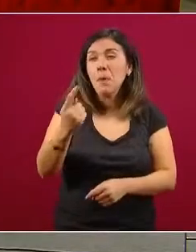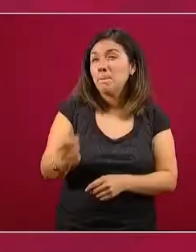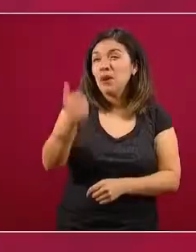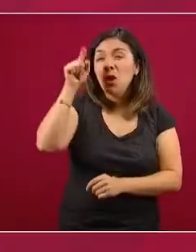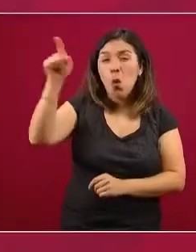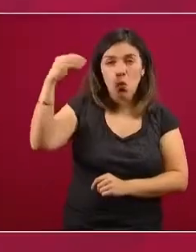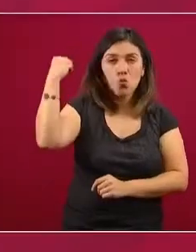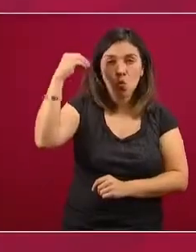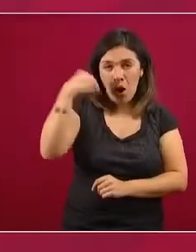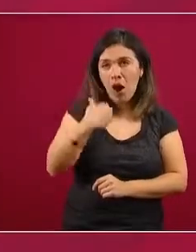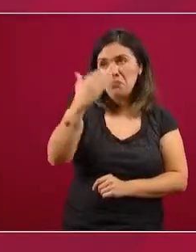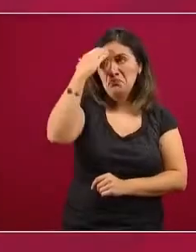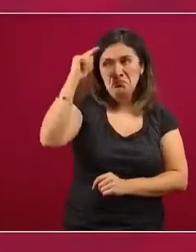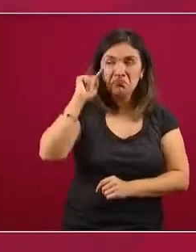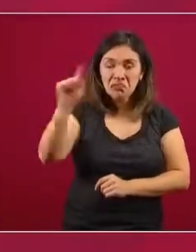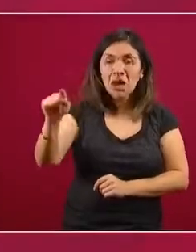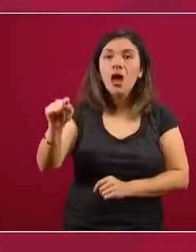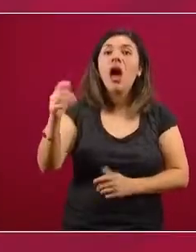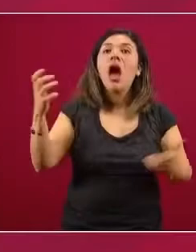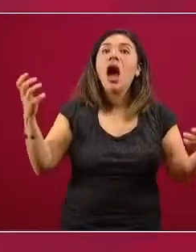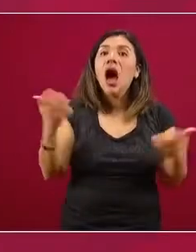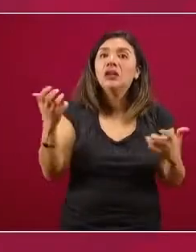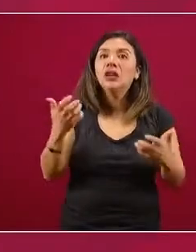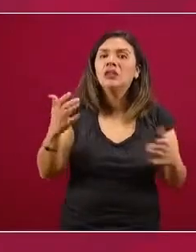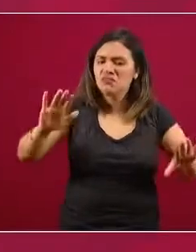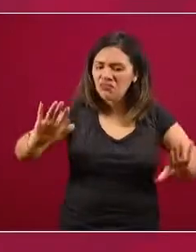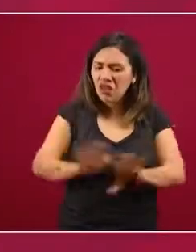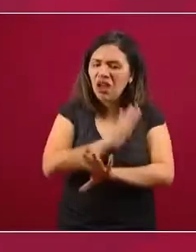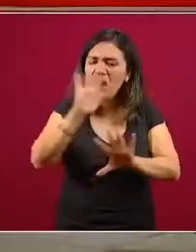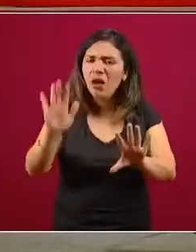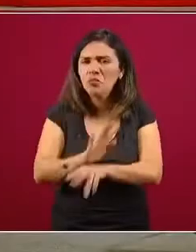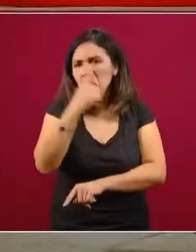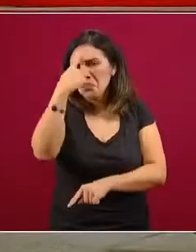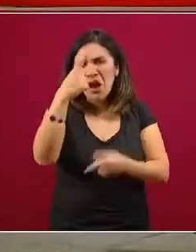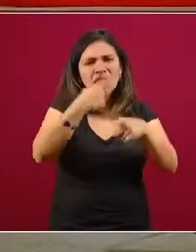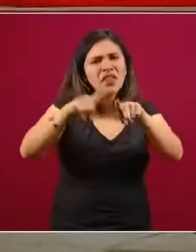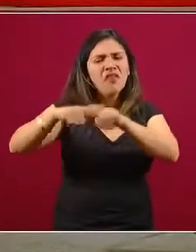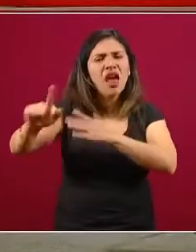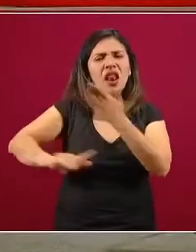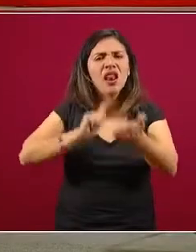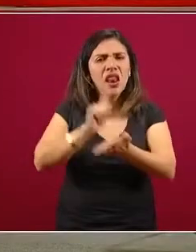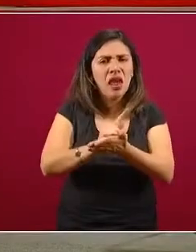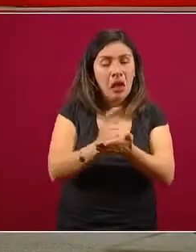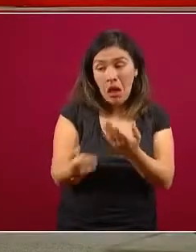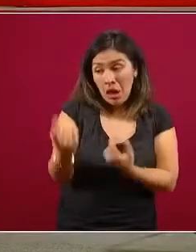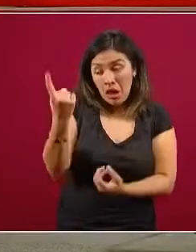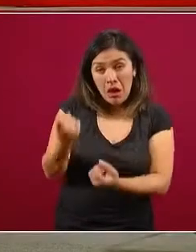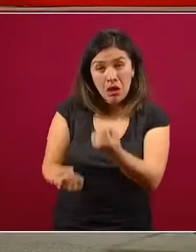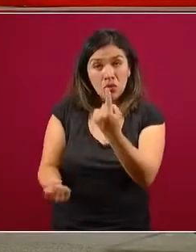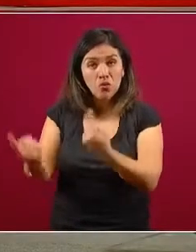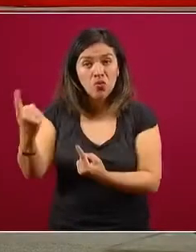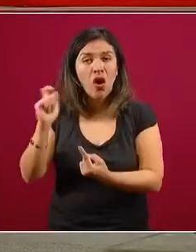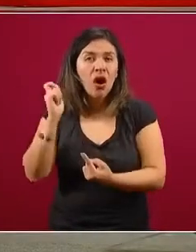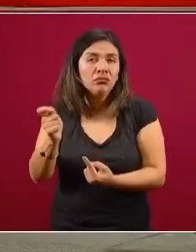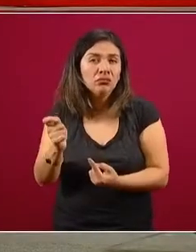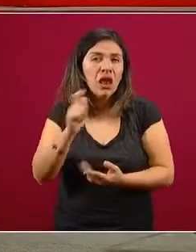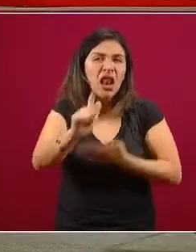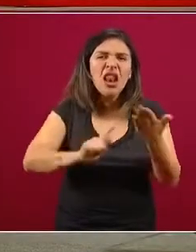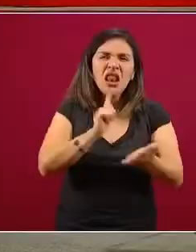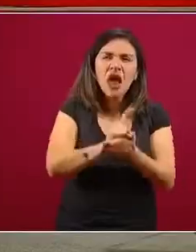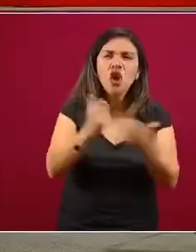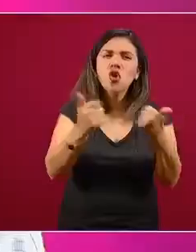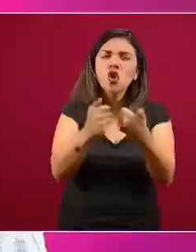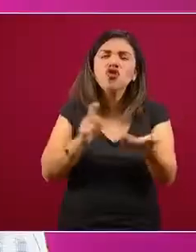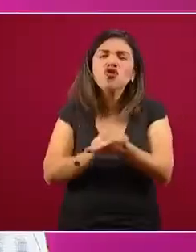fue el de Oaxaca, impulsaron cambios a distintas leyes. En algunos casos será a leyes de